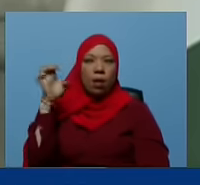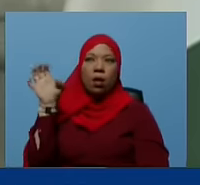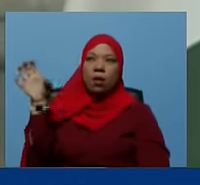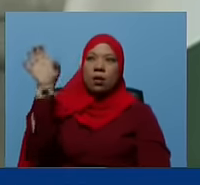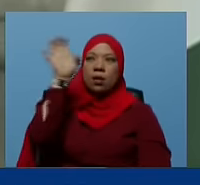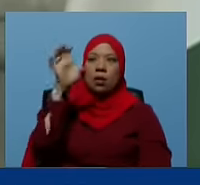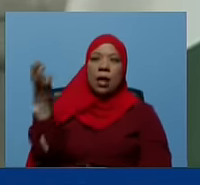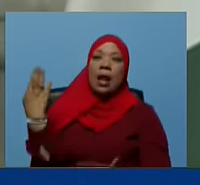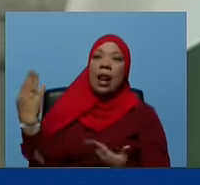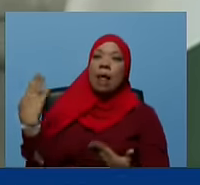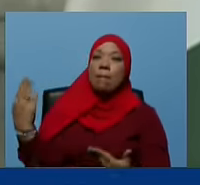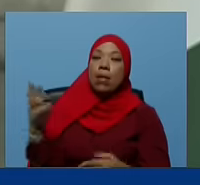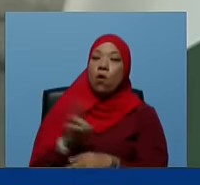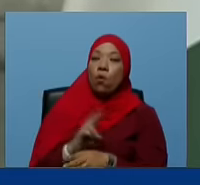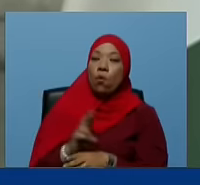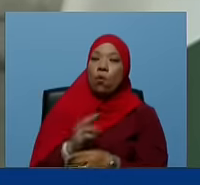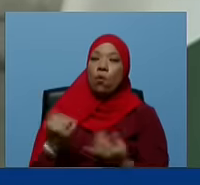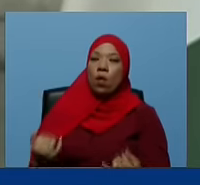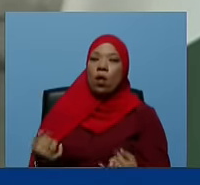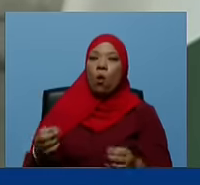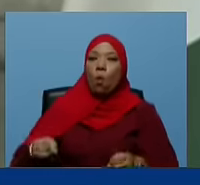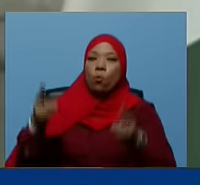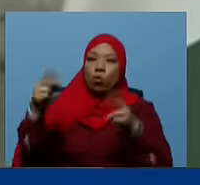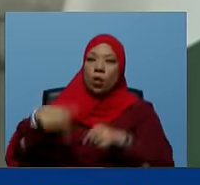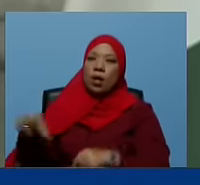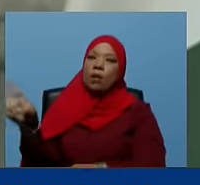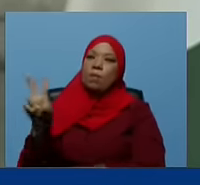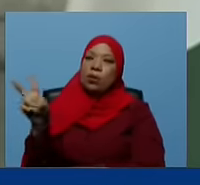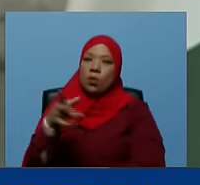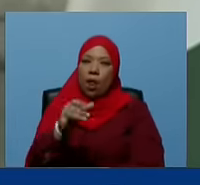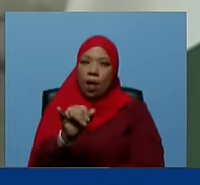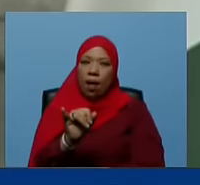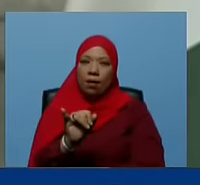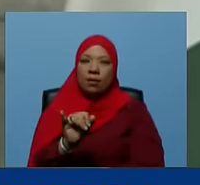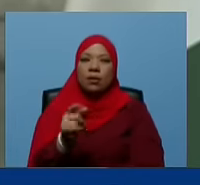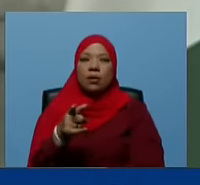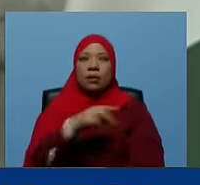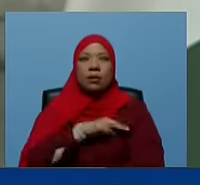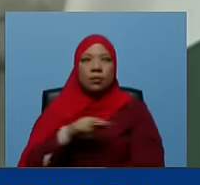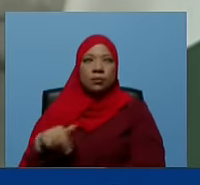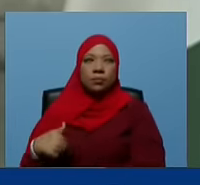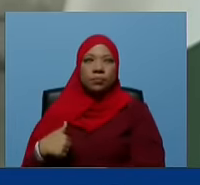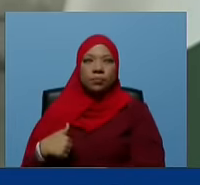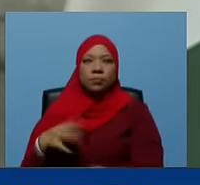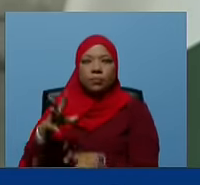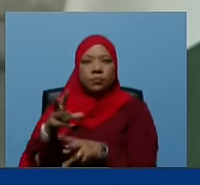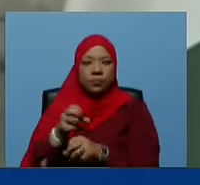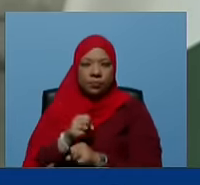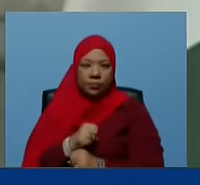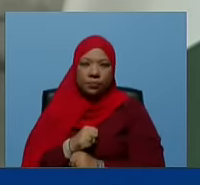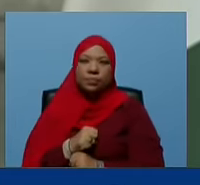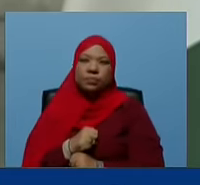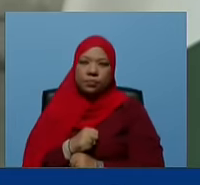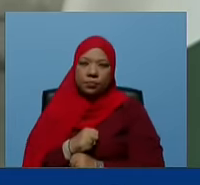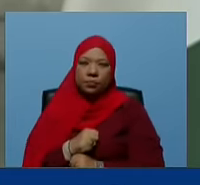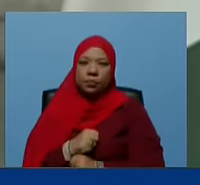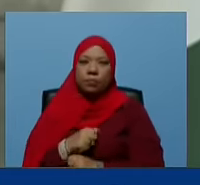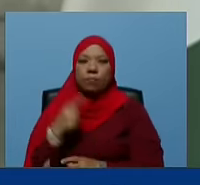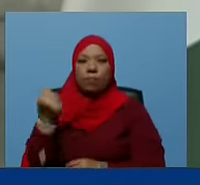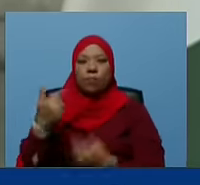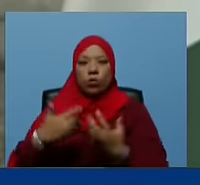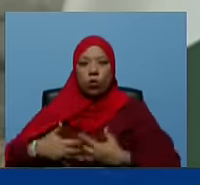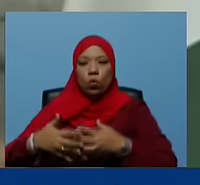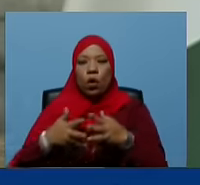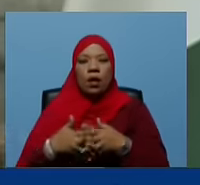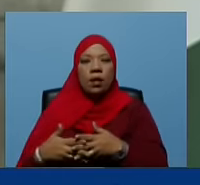apúrense, que aquí están las oportunidades. Y nosotros somos los confiables. Inversionistas de